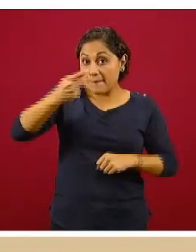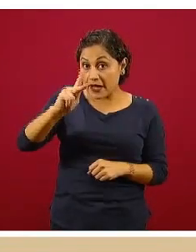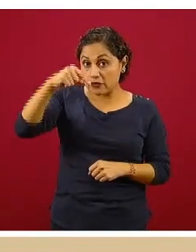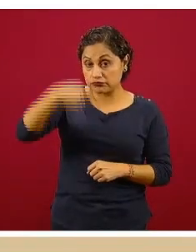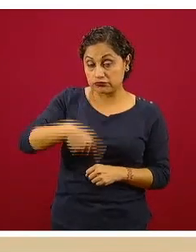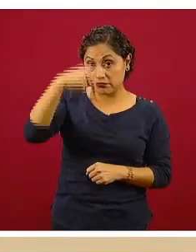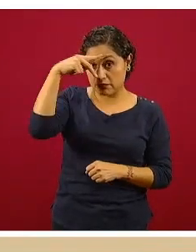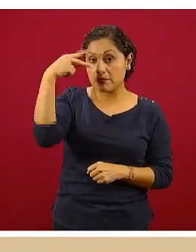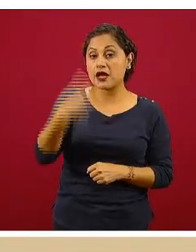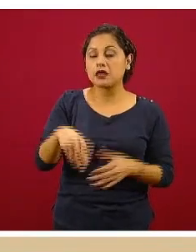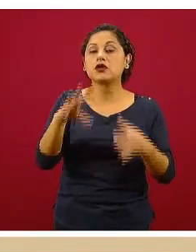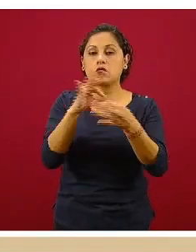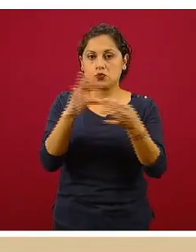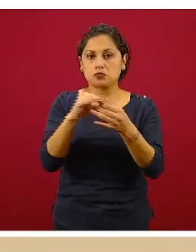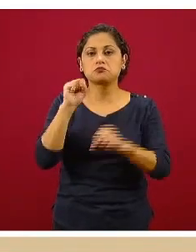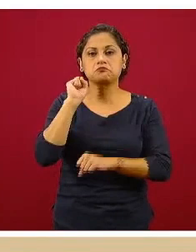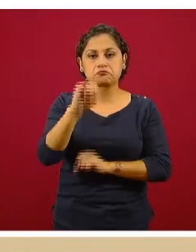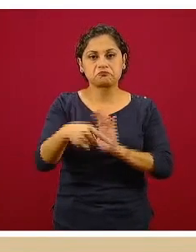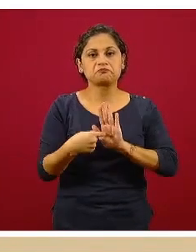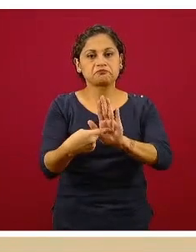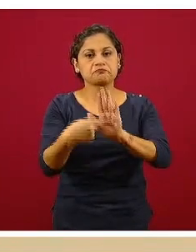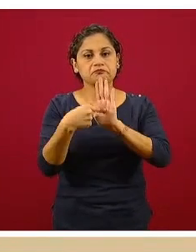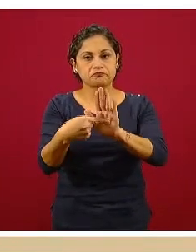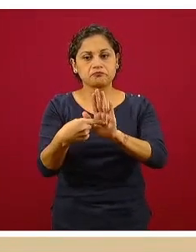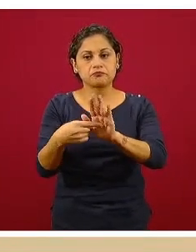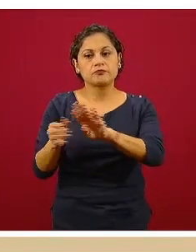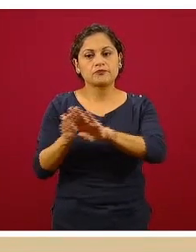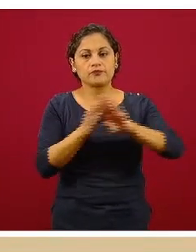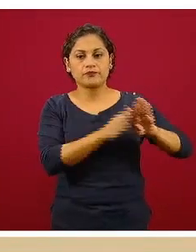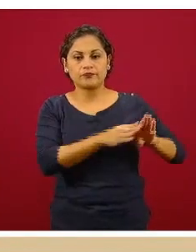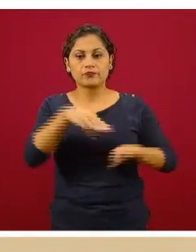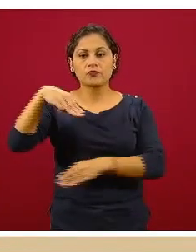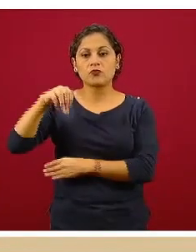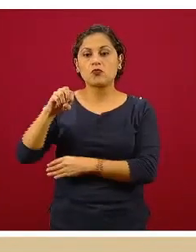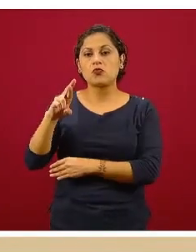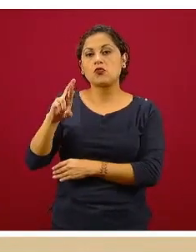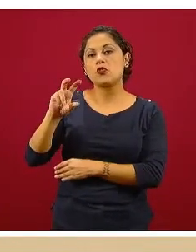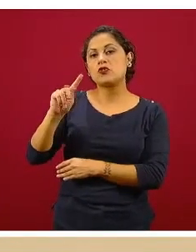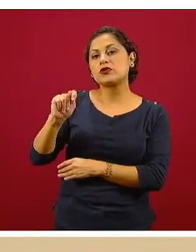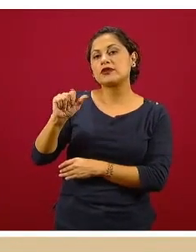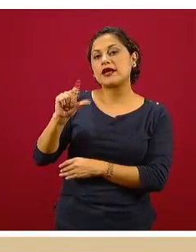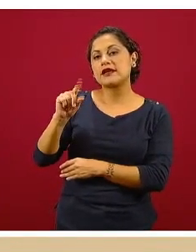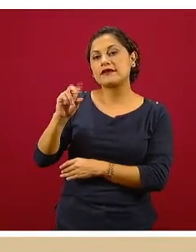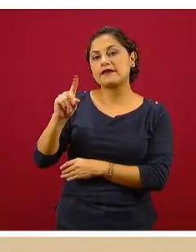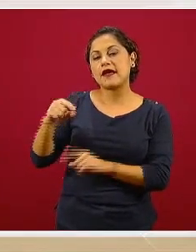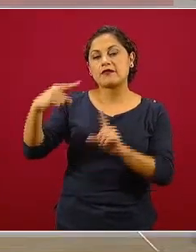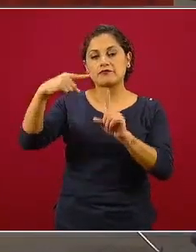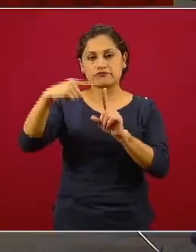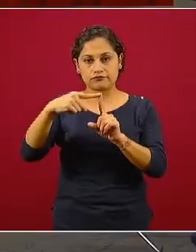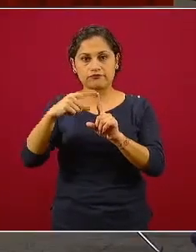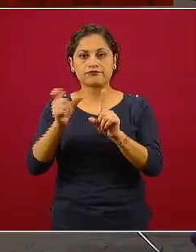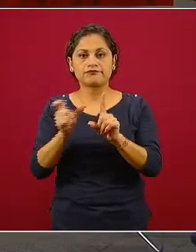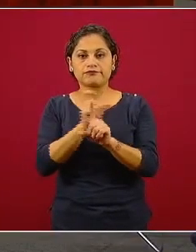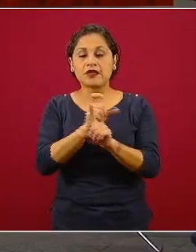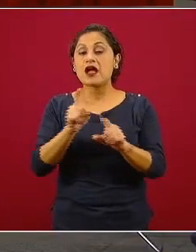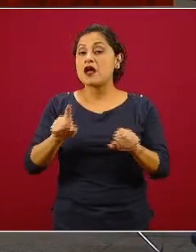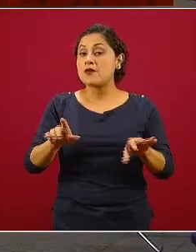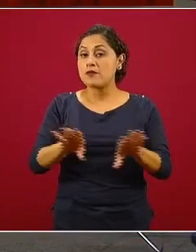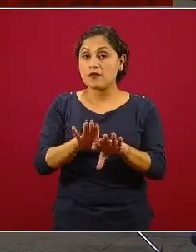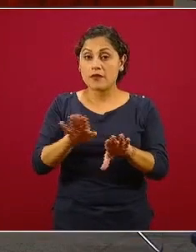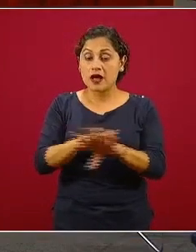Veamos ahora la mortalidad. La mortalidad no tiene el problema del denominador, porque la información de los